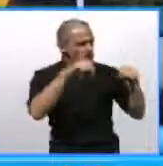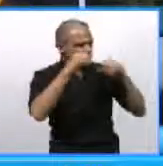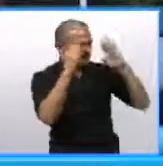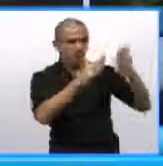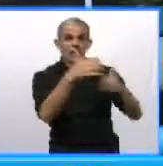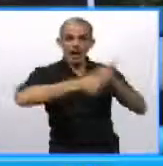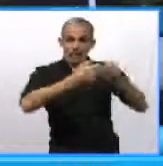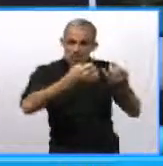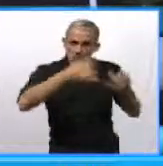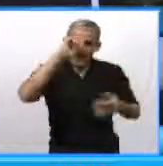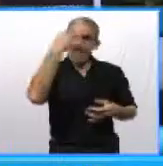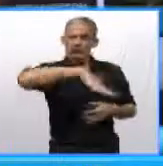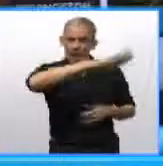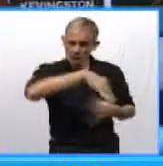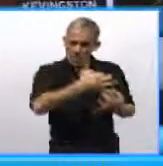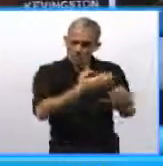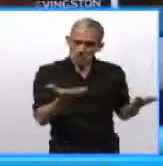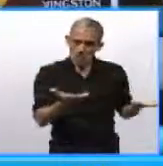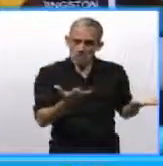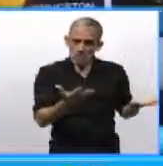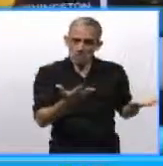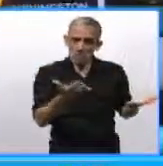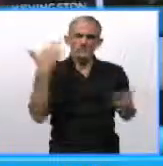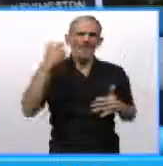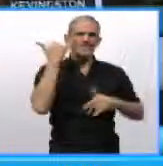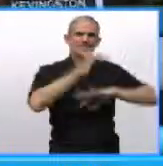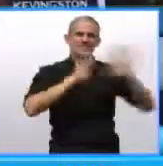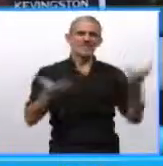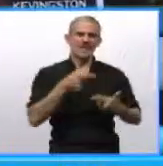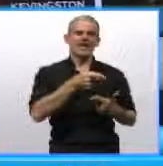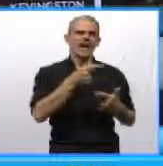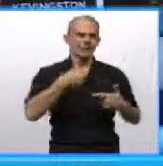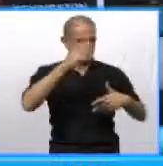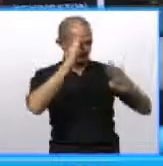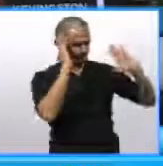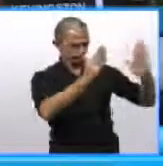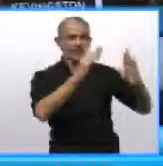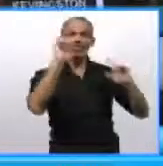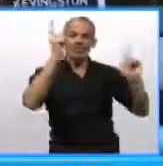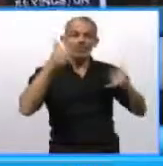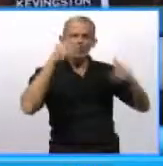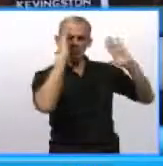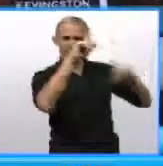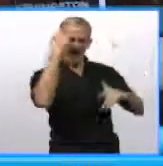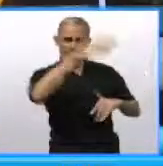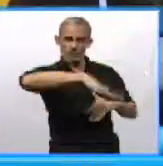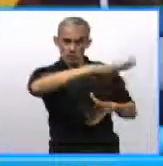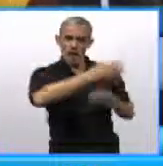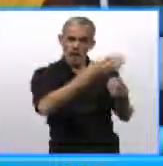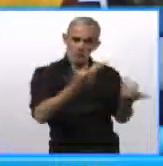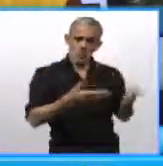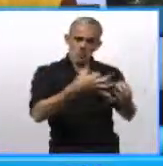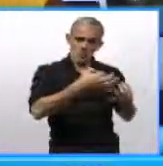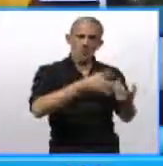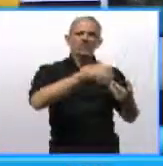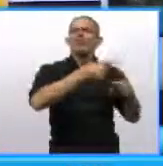buen torneo para jugar, un muy lindo torneo. Como te dije antes, se le pudo poner foco, se disfrutó, se jugó con todo lo que